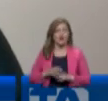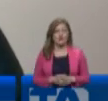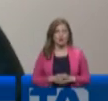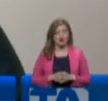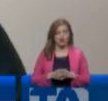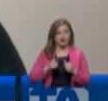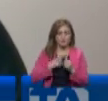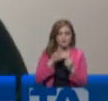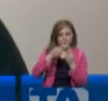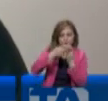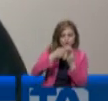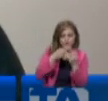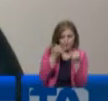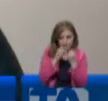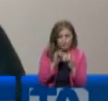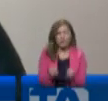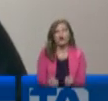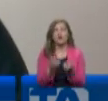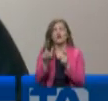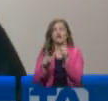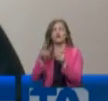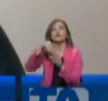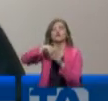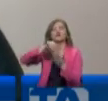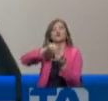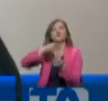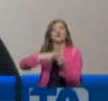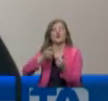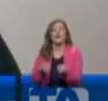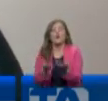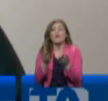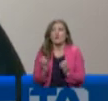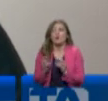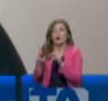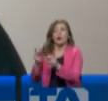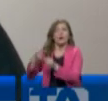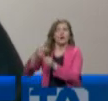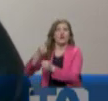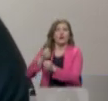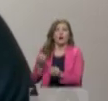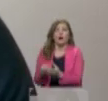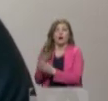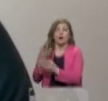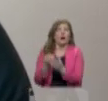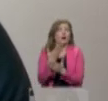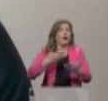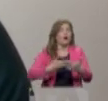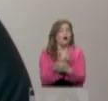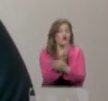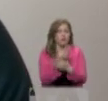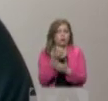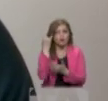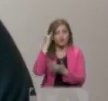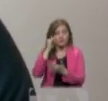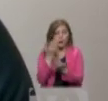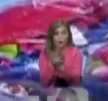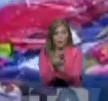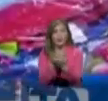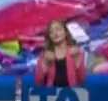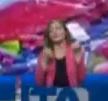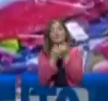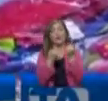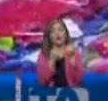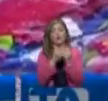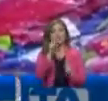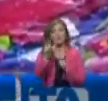cuántas personas informales están dentro de la ciudad y cuántas plazas de empleo tenemos que crear. La idea, dice Grünauer, es apoyar a